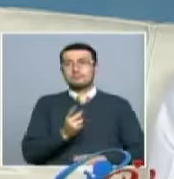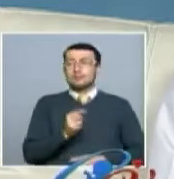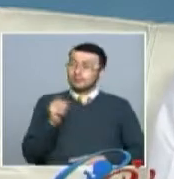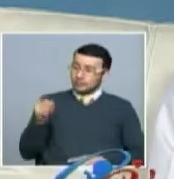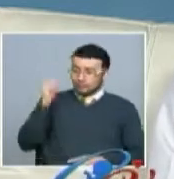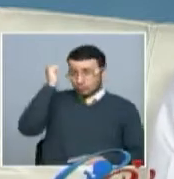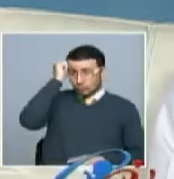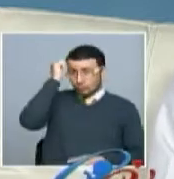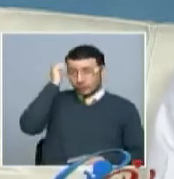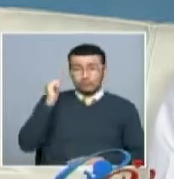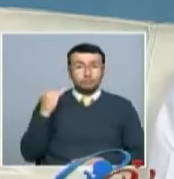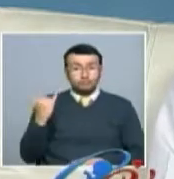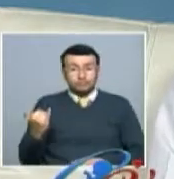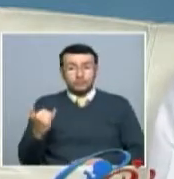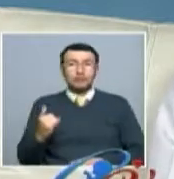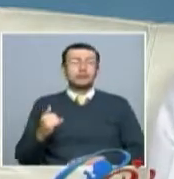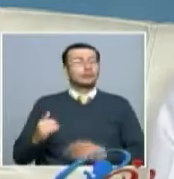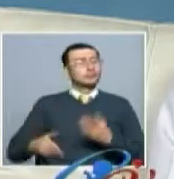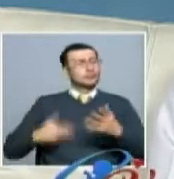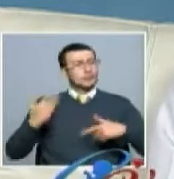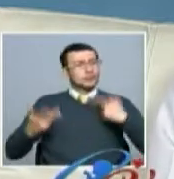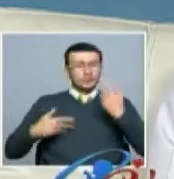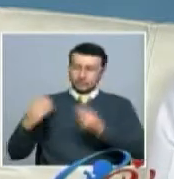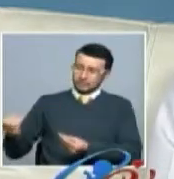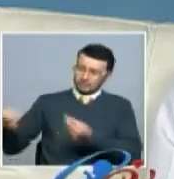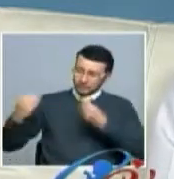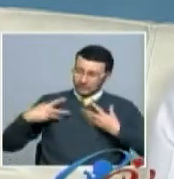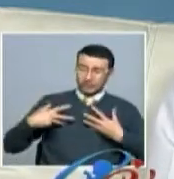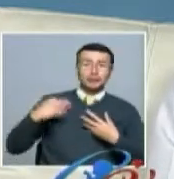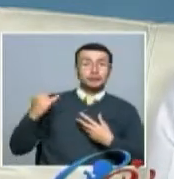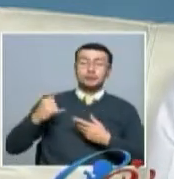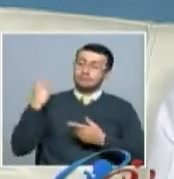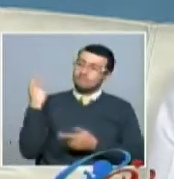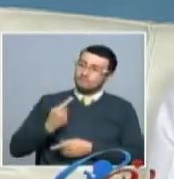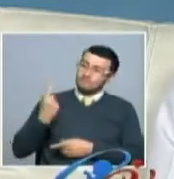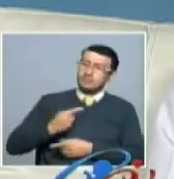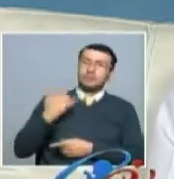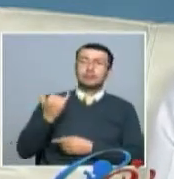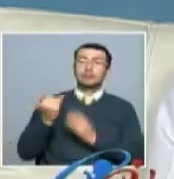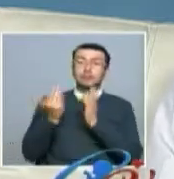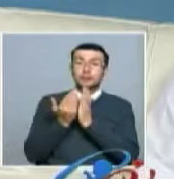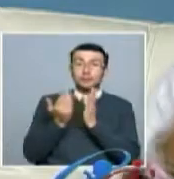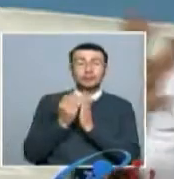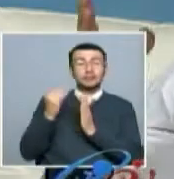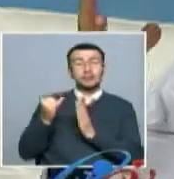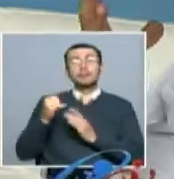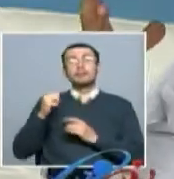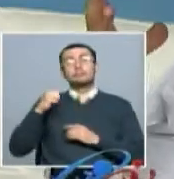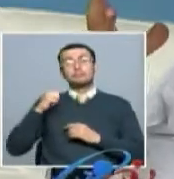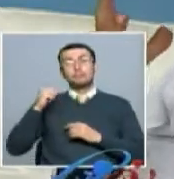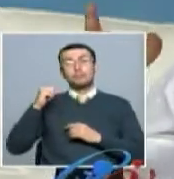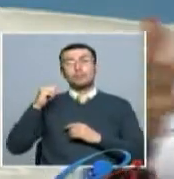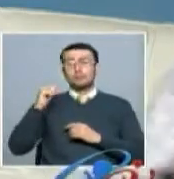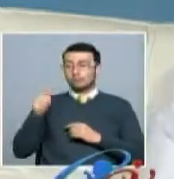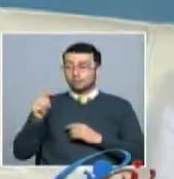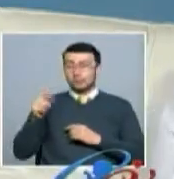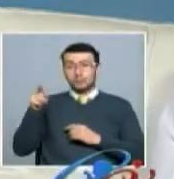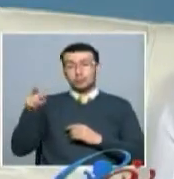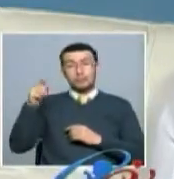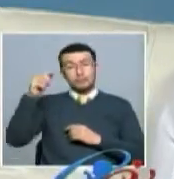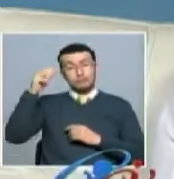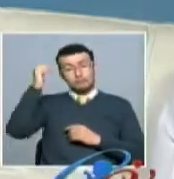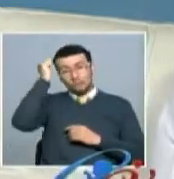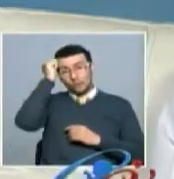que nos rajaba, que nos exigía el estudio porque era el profesor de anatomía. Y anatomía, esa materia grande